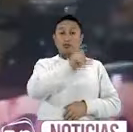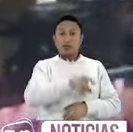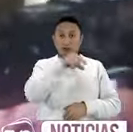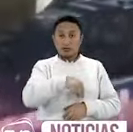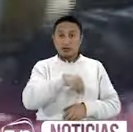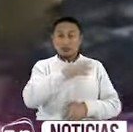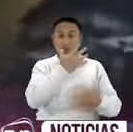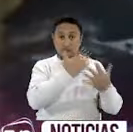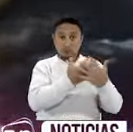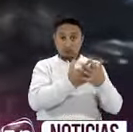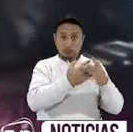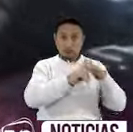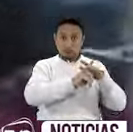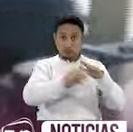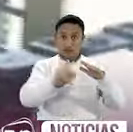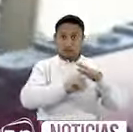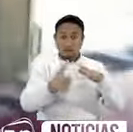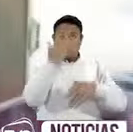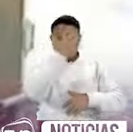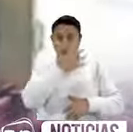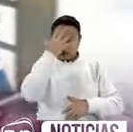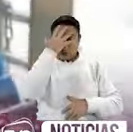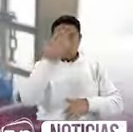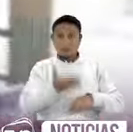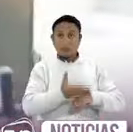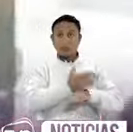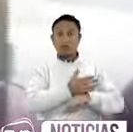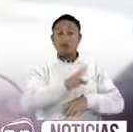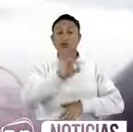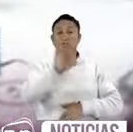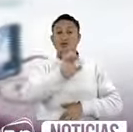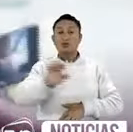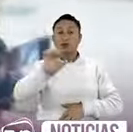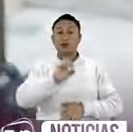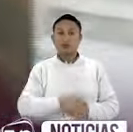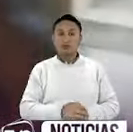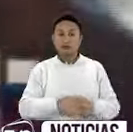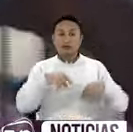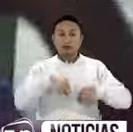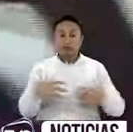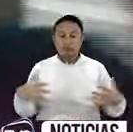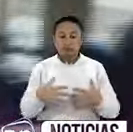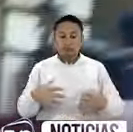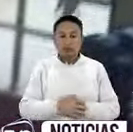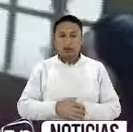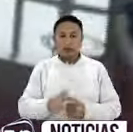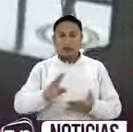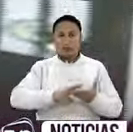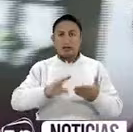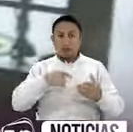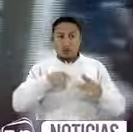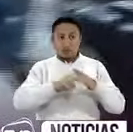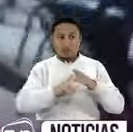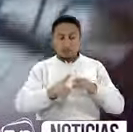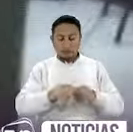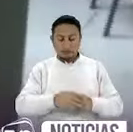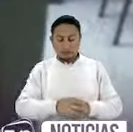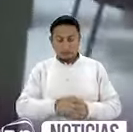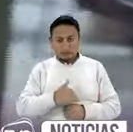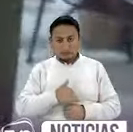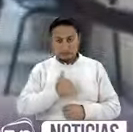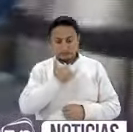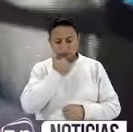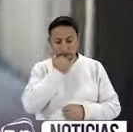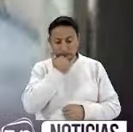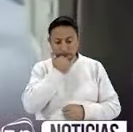del Centro de Privación de Libertad de Esmeraldas el pasado 9 de enero. Algo temeroso, dijo que está arrepentido de haber abandonado la cárcel, por